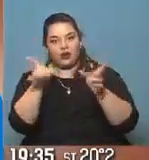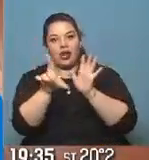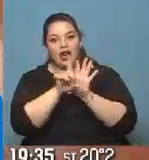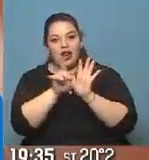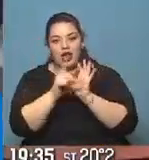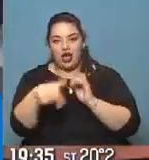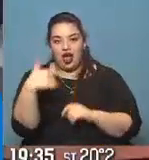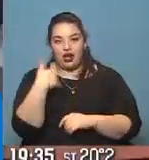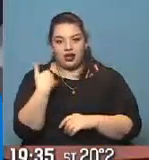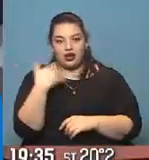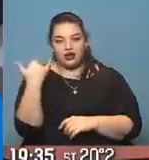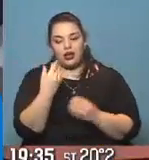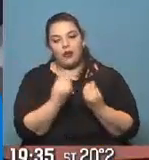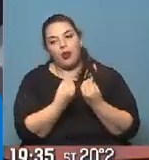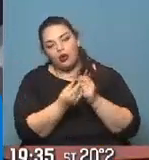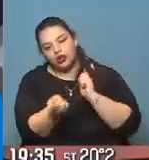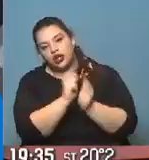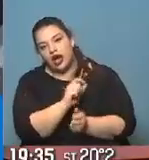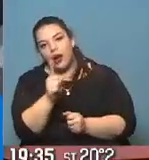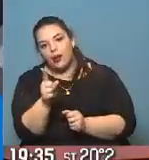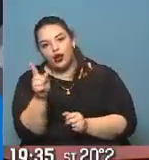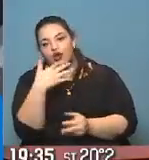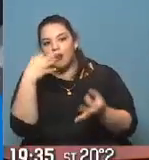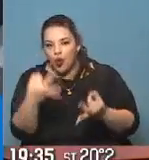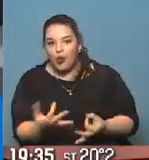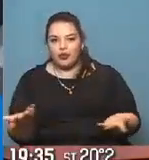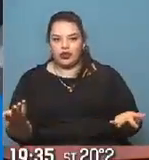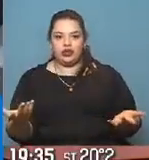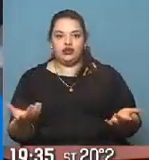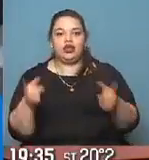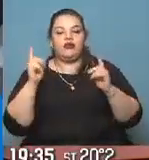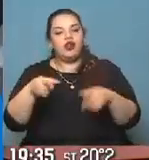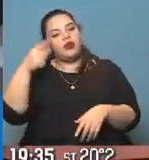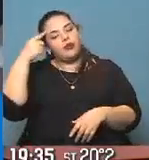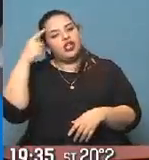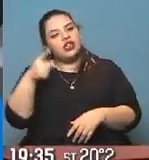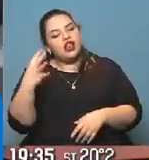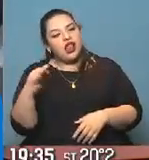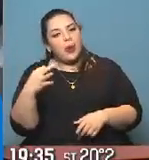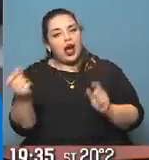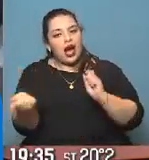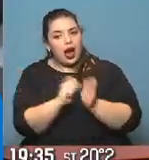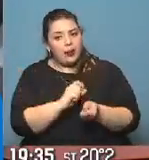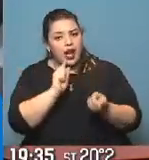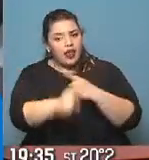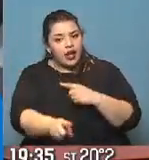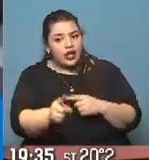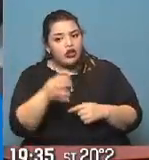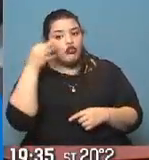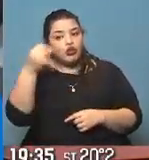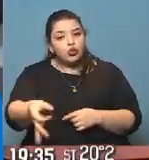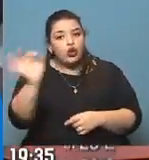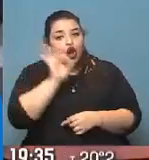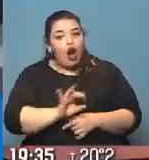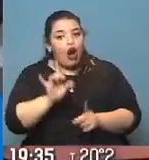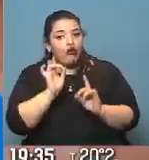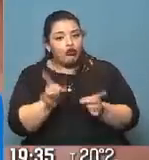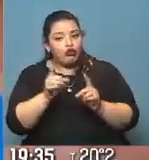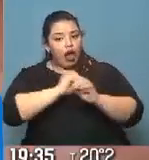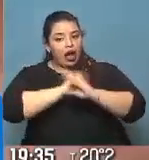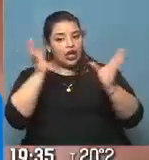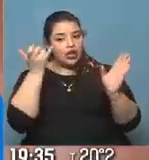tienen muchos grises y concretamente esta inconsistencia que acabas de contar vos. ¿Creés que tienen que modificarla de cara al futuro o que tienen que dejarla aclarada y la